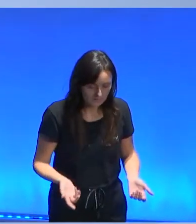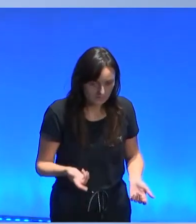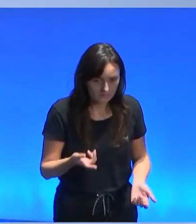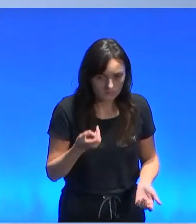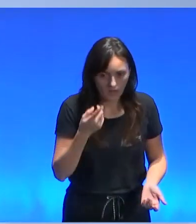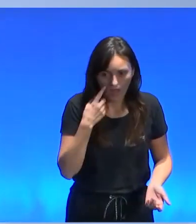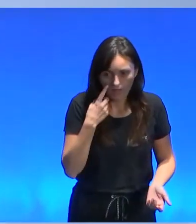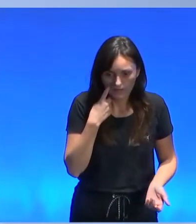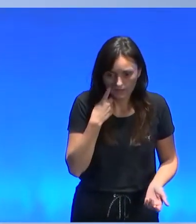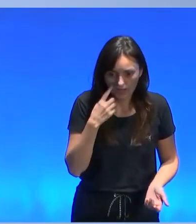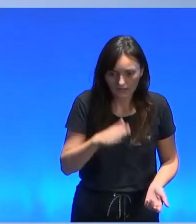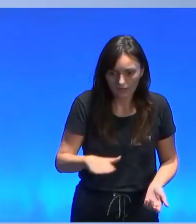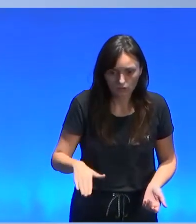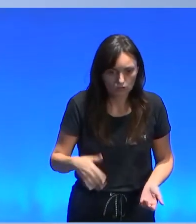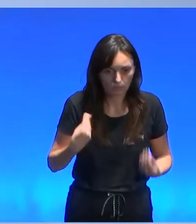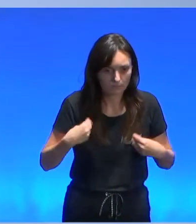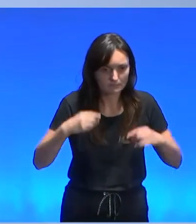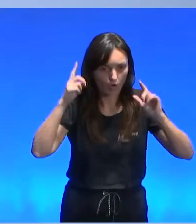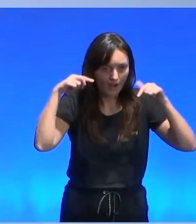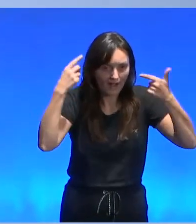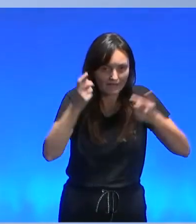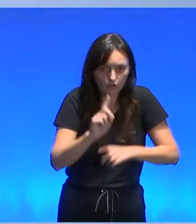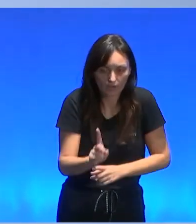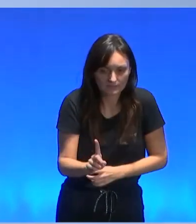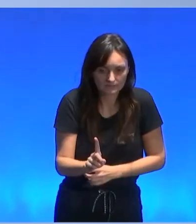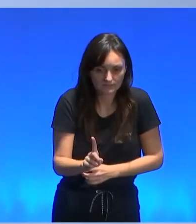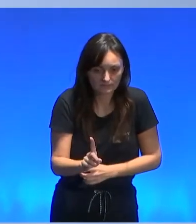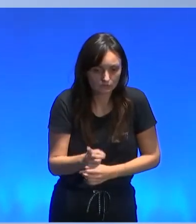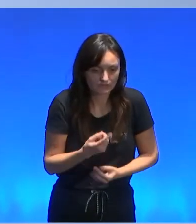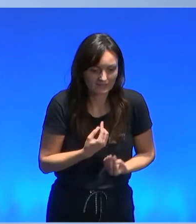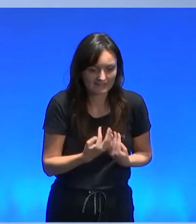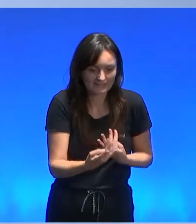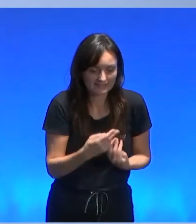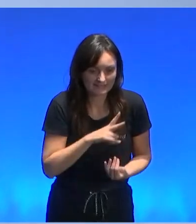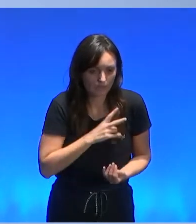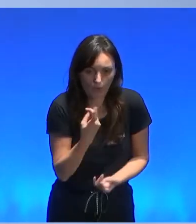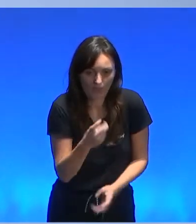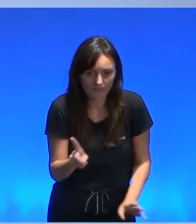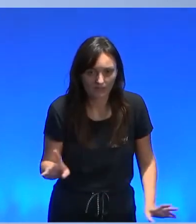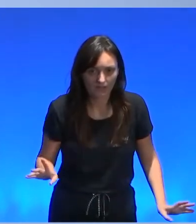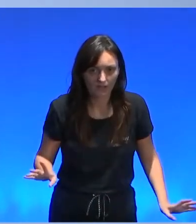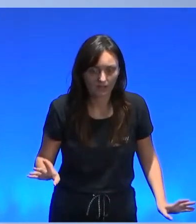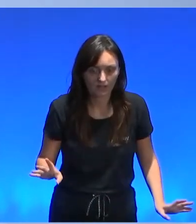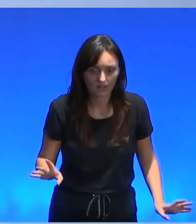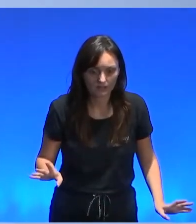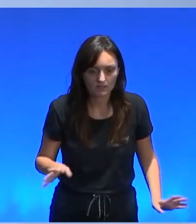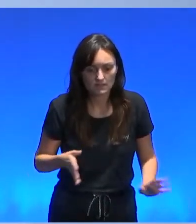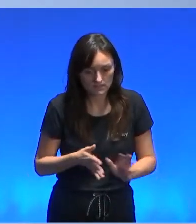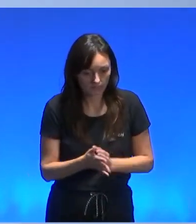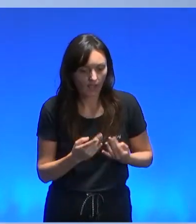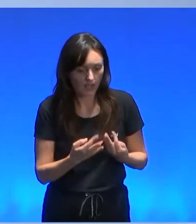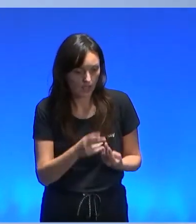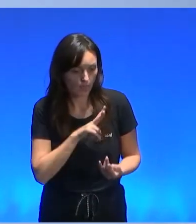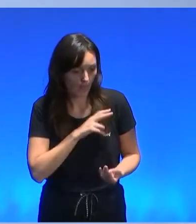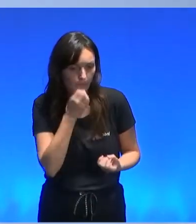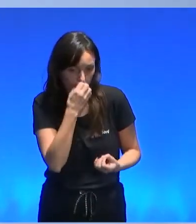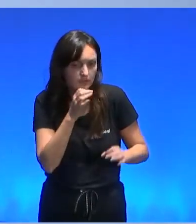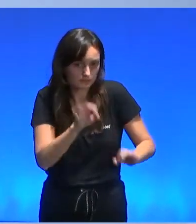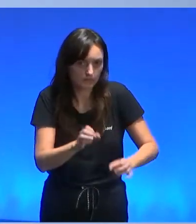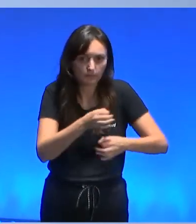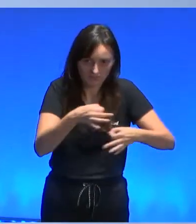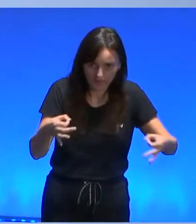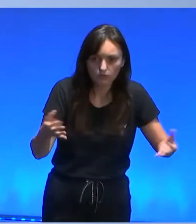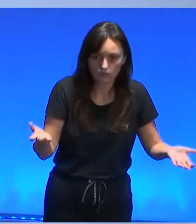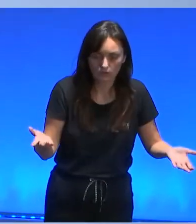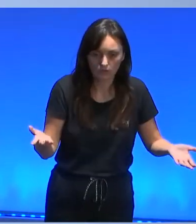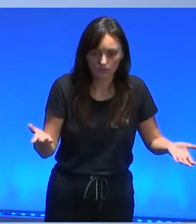son cabritos, no necesitan hierba. No digo que la hierba no sea buena, perfecto,